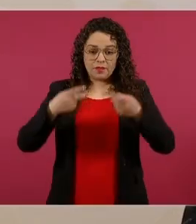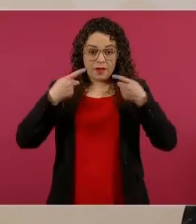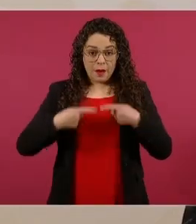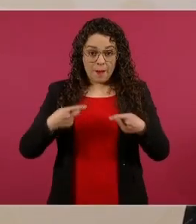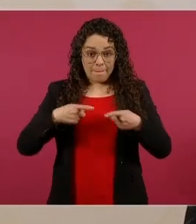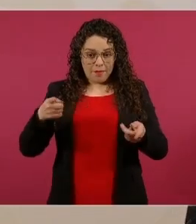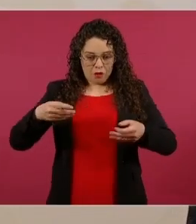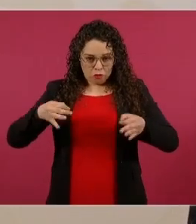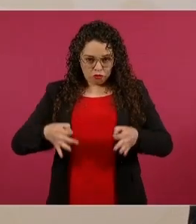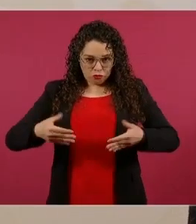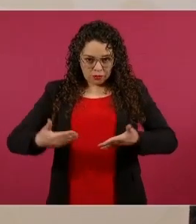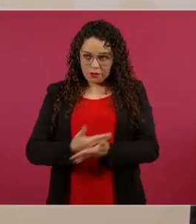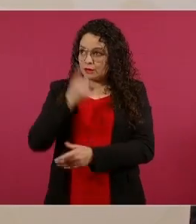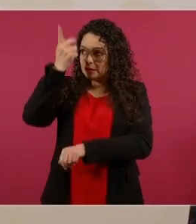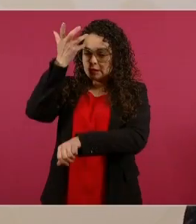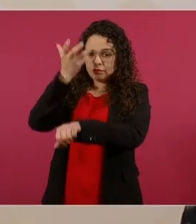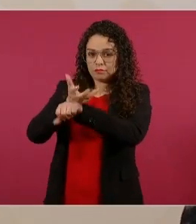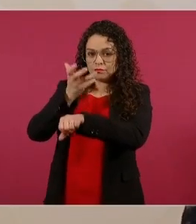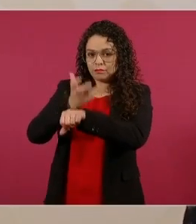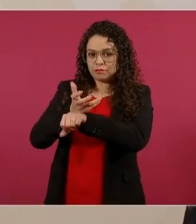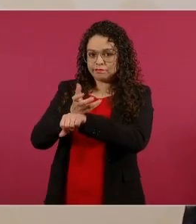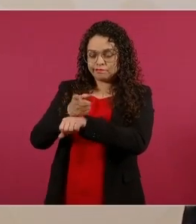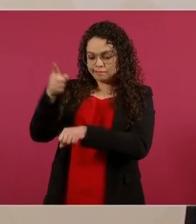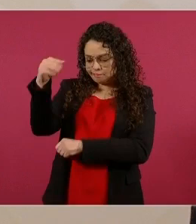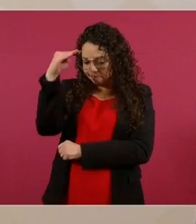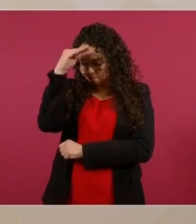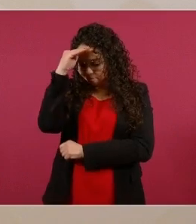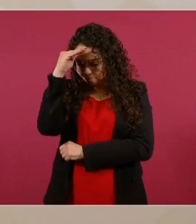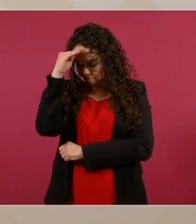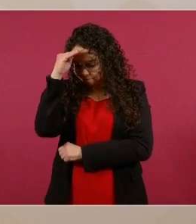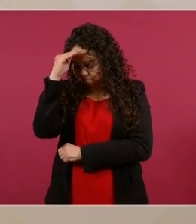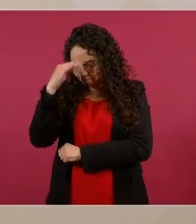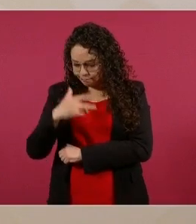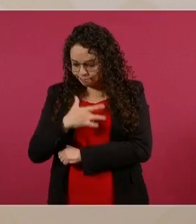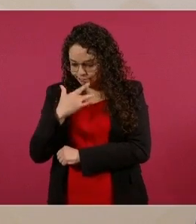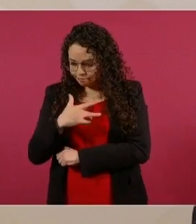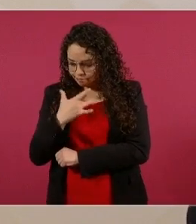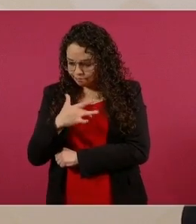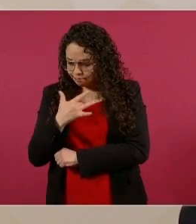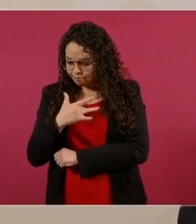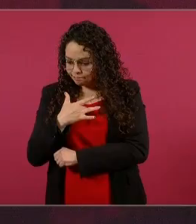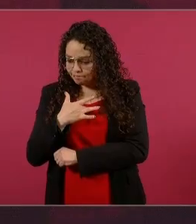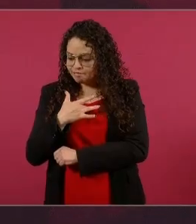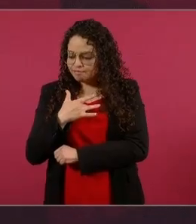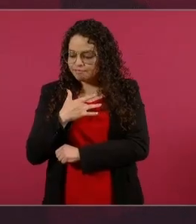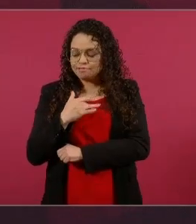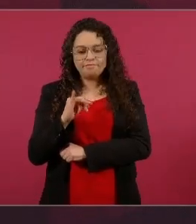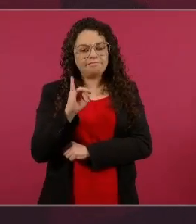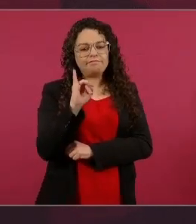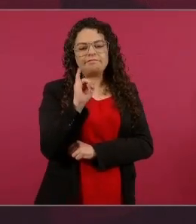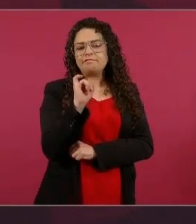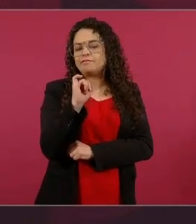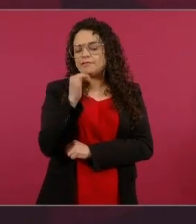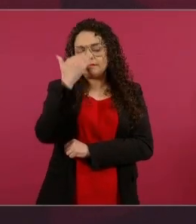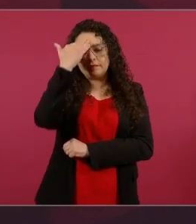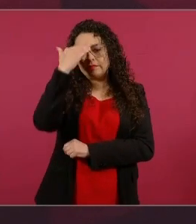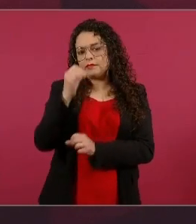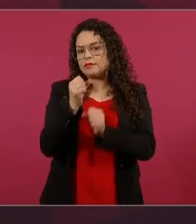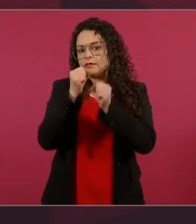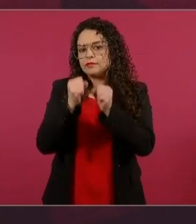estadounidenses están muy conscientes de que se debe de buscar una salida de fondo